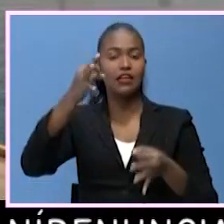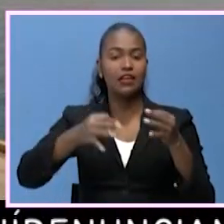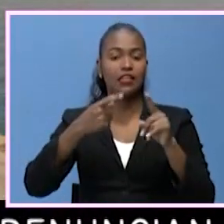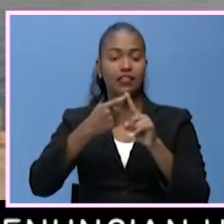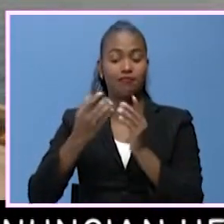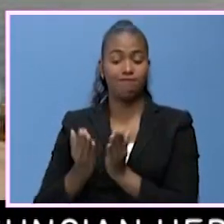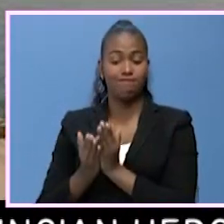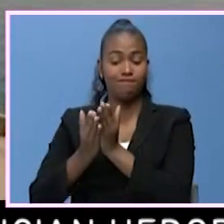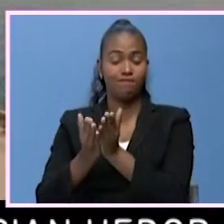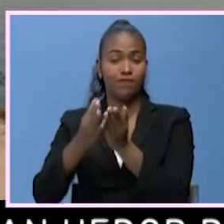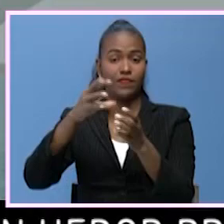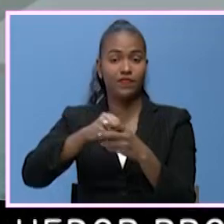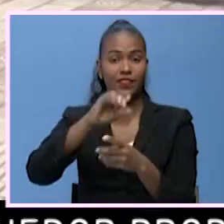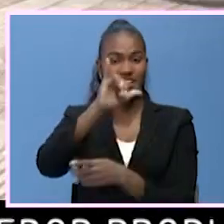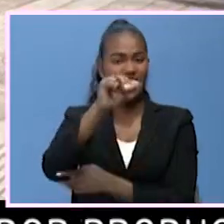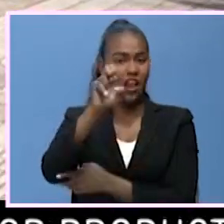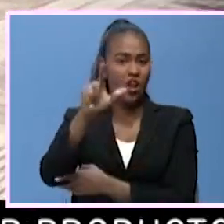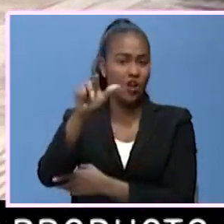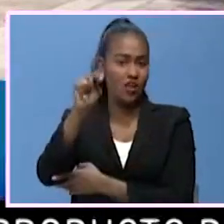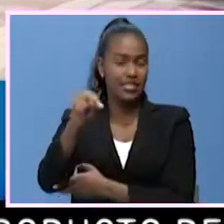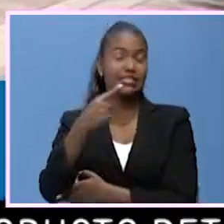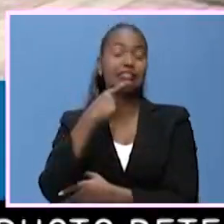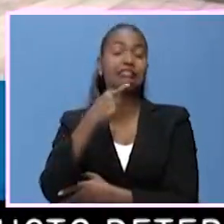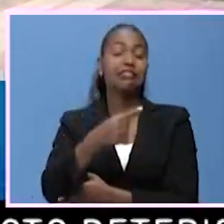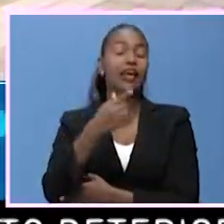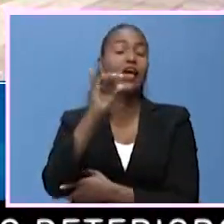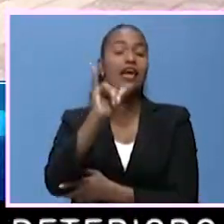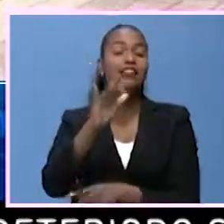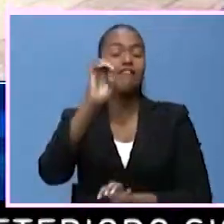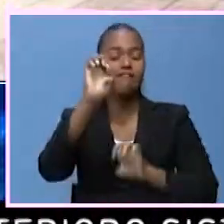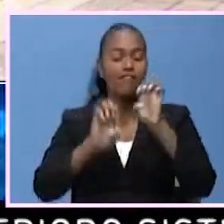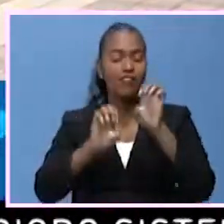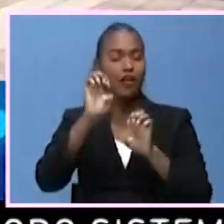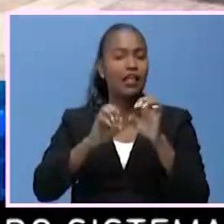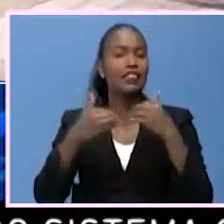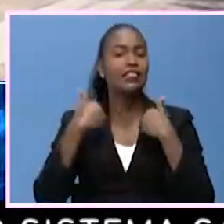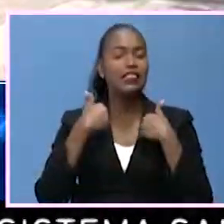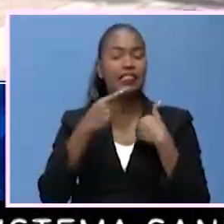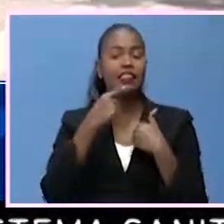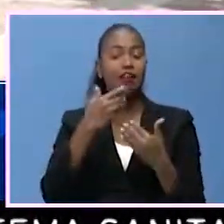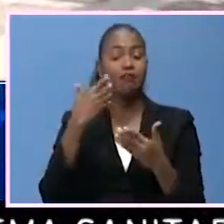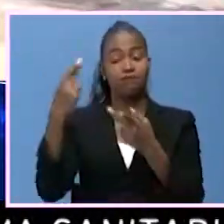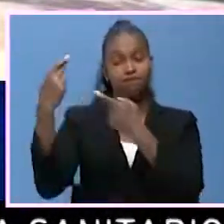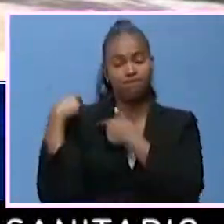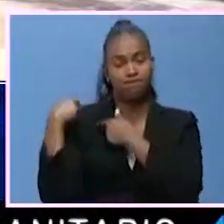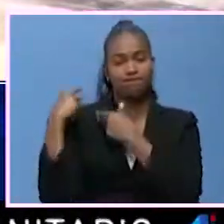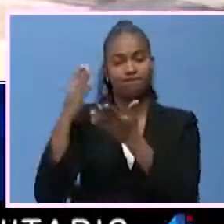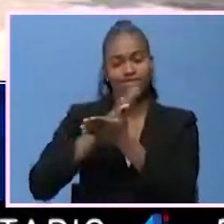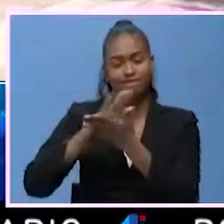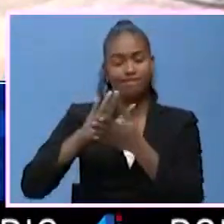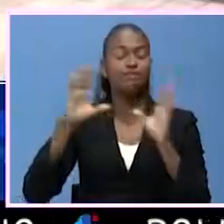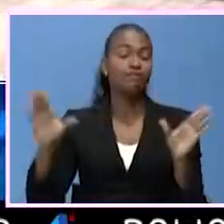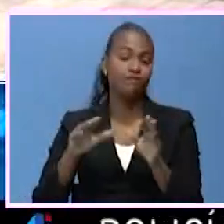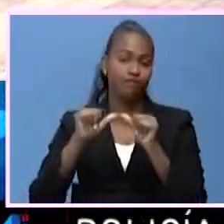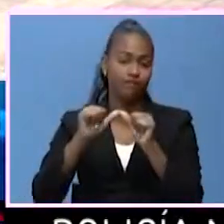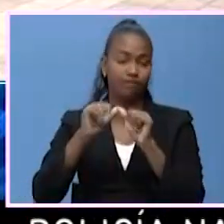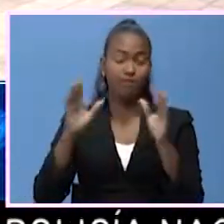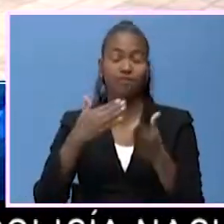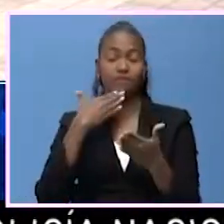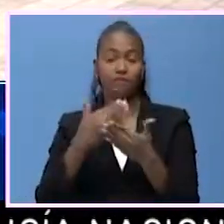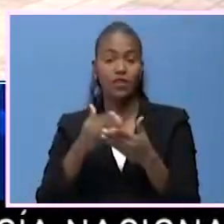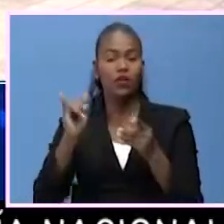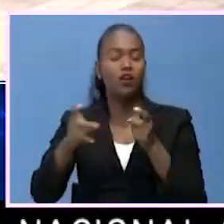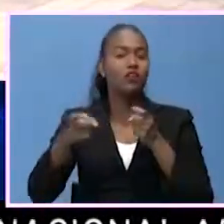de Portuaria, Jean-Luis Rodríguez, manifestó: "Esta evaluación reafirma nuestro compromiso con la transparencia, la eficiencia